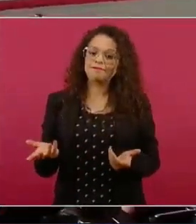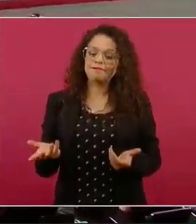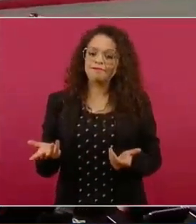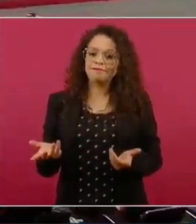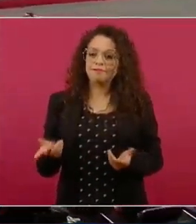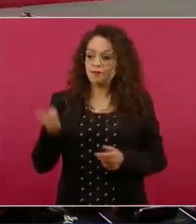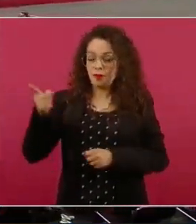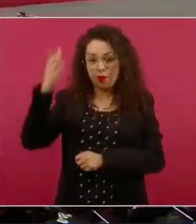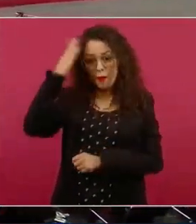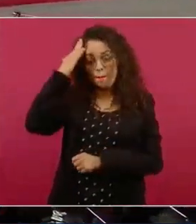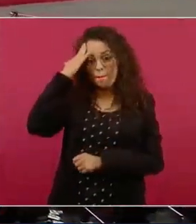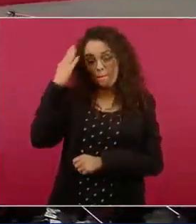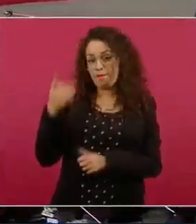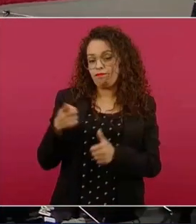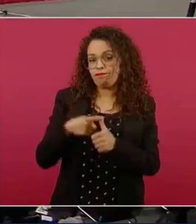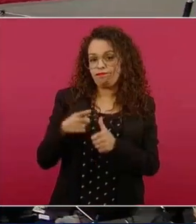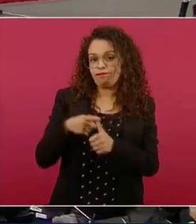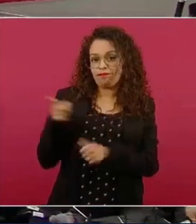principal.